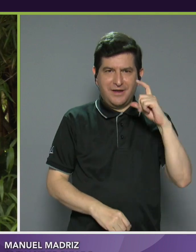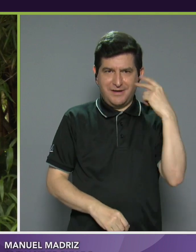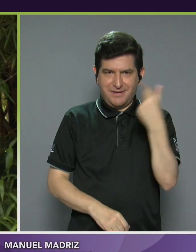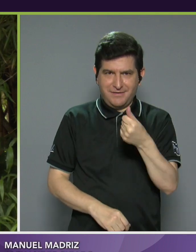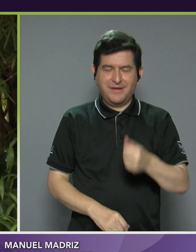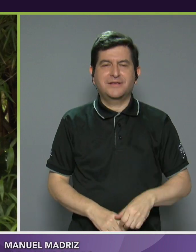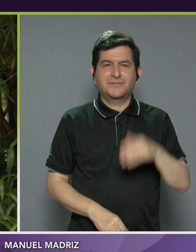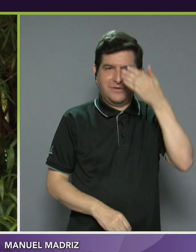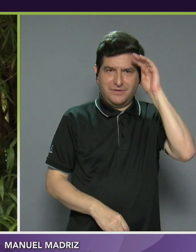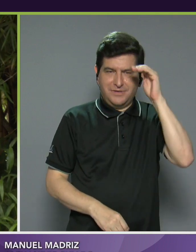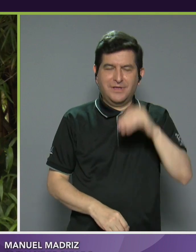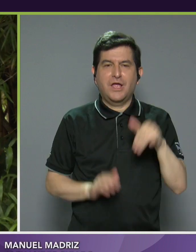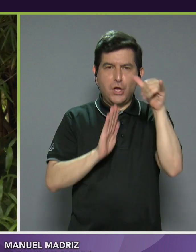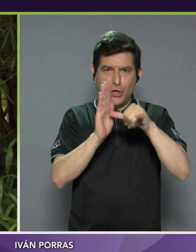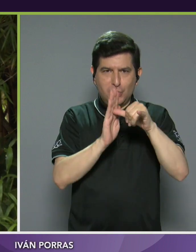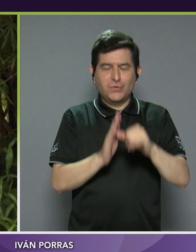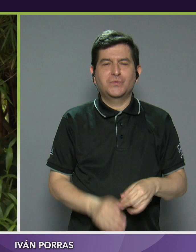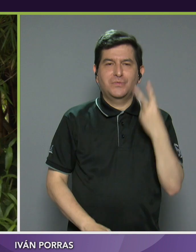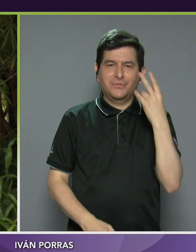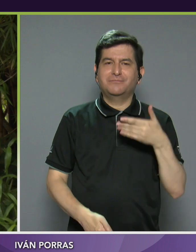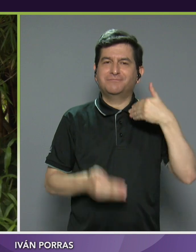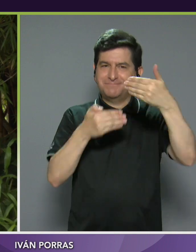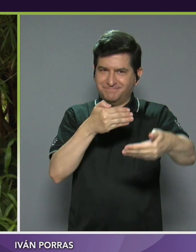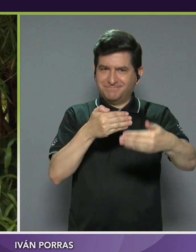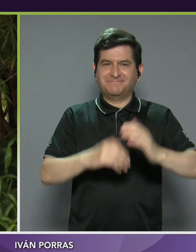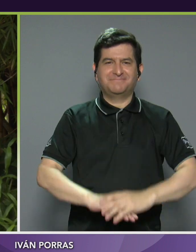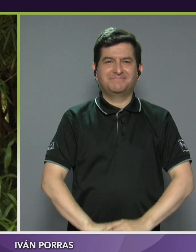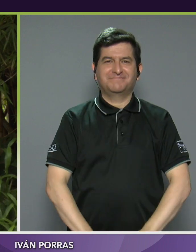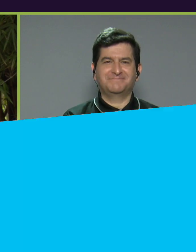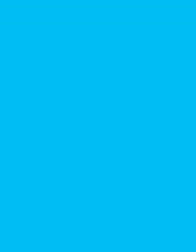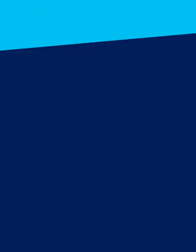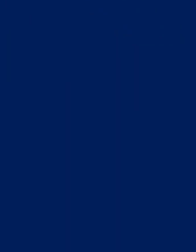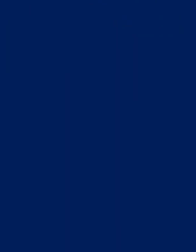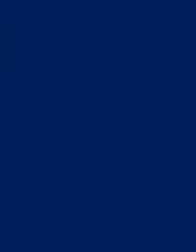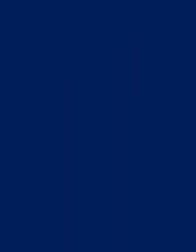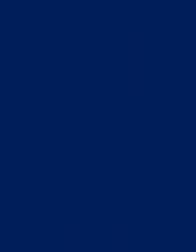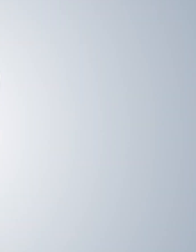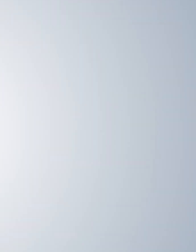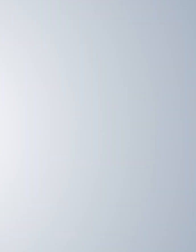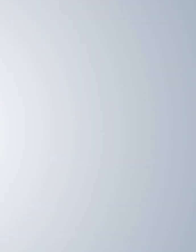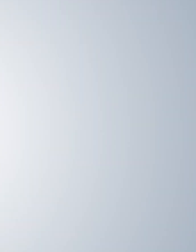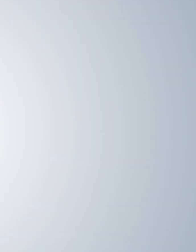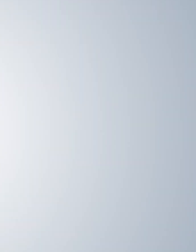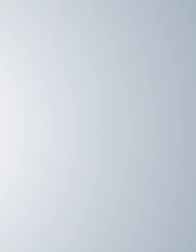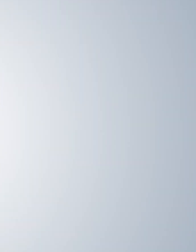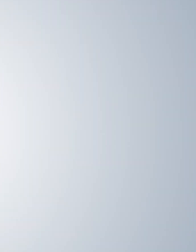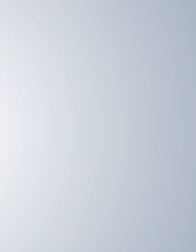Instagram y YouTube. Hasta la próxima.